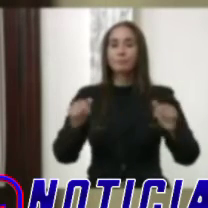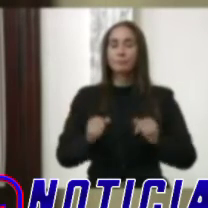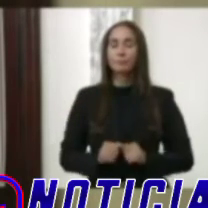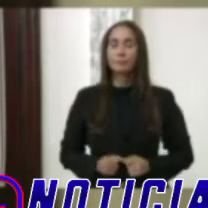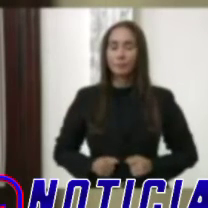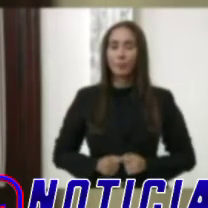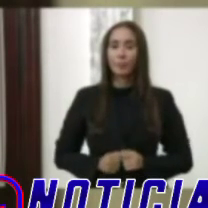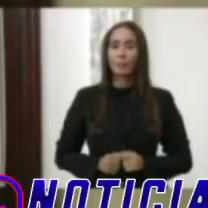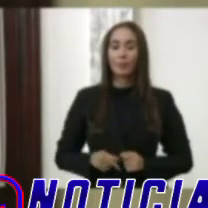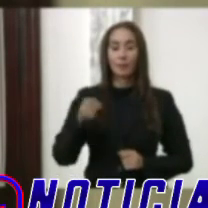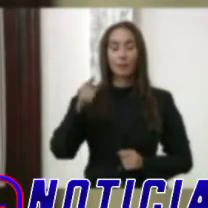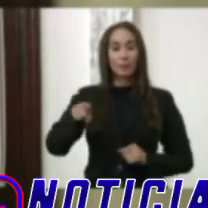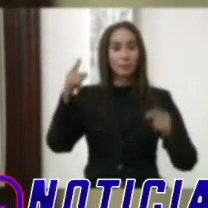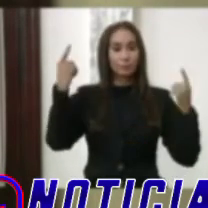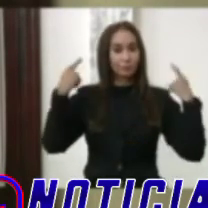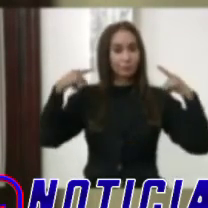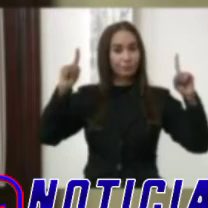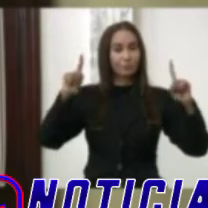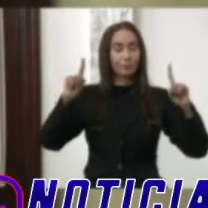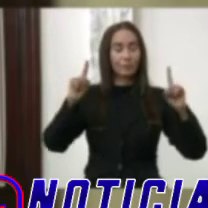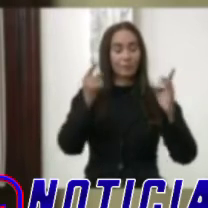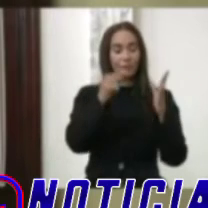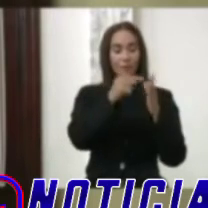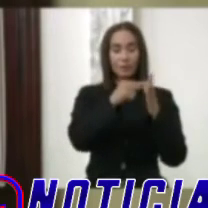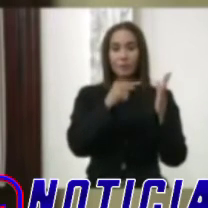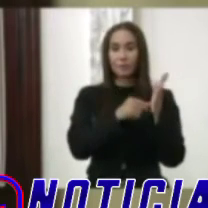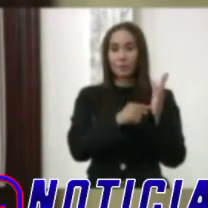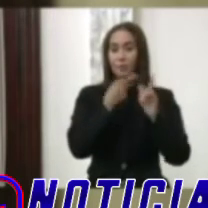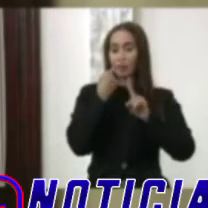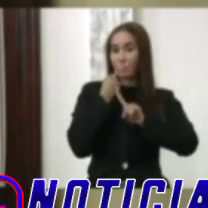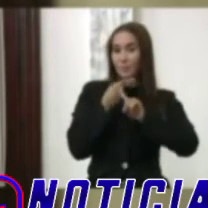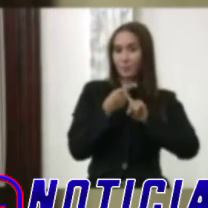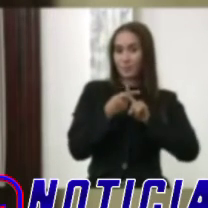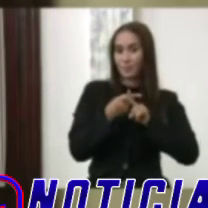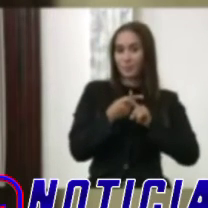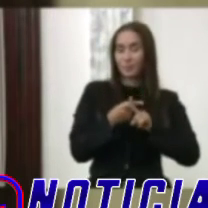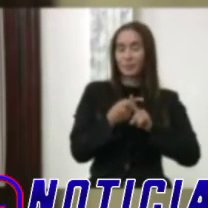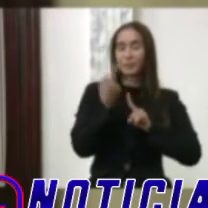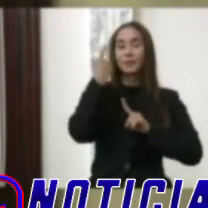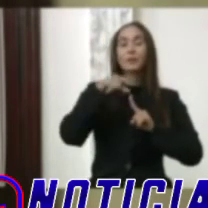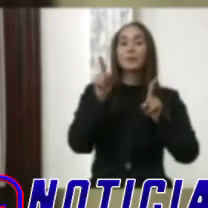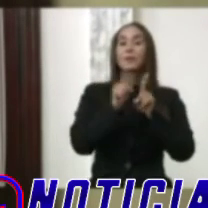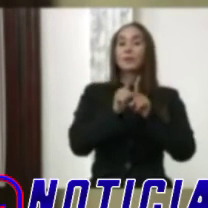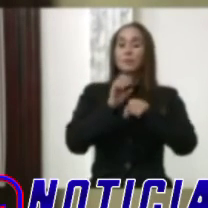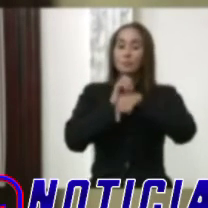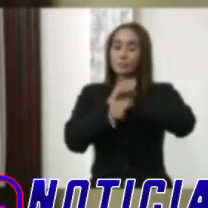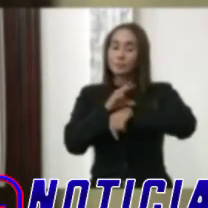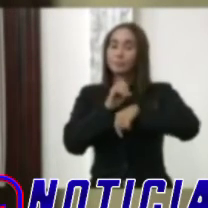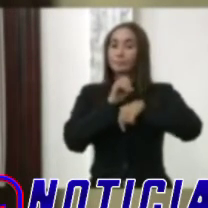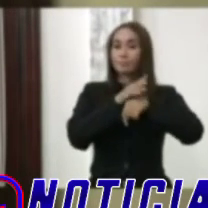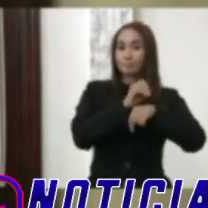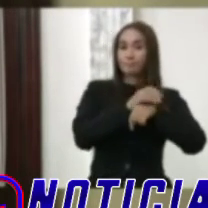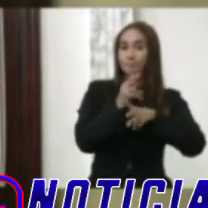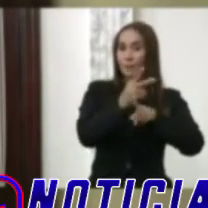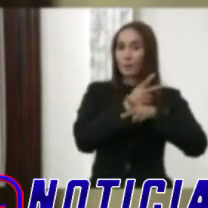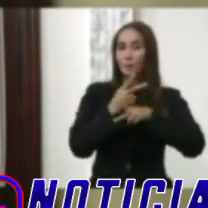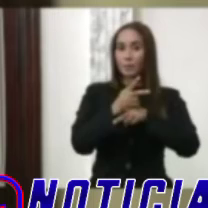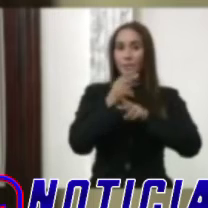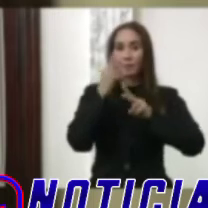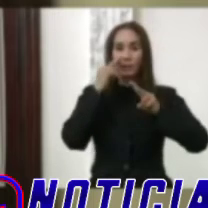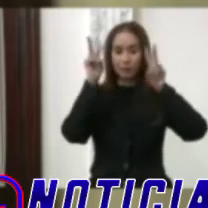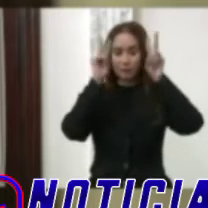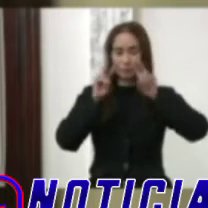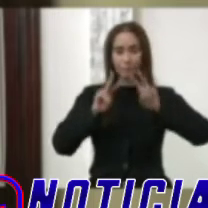Estos logros suscitan ya el optimismo, pero también aconsejan la prudencia y